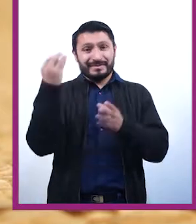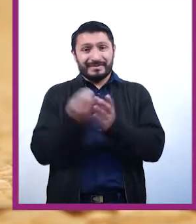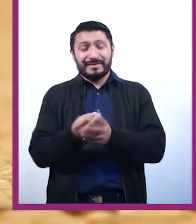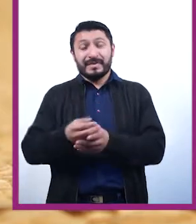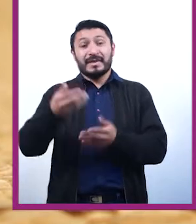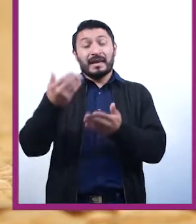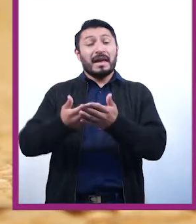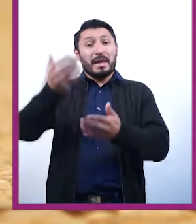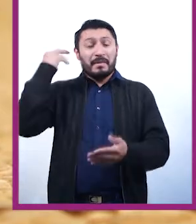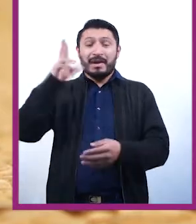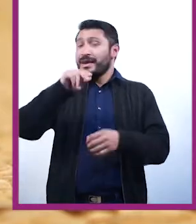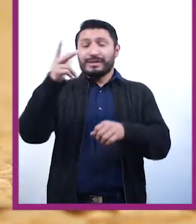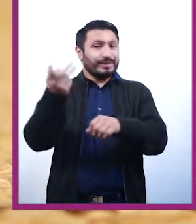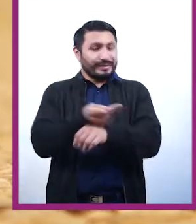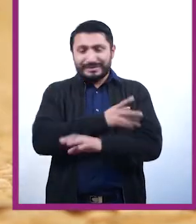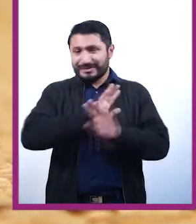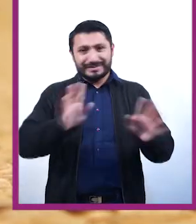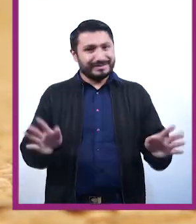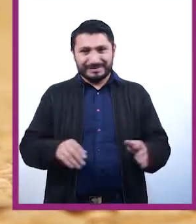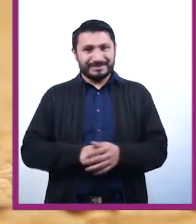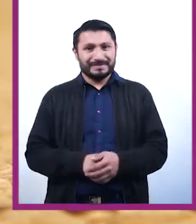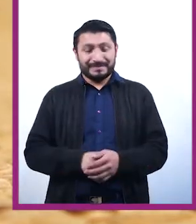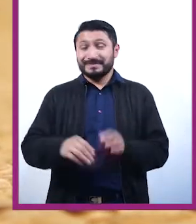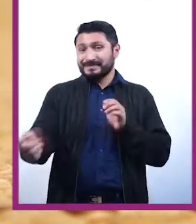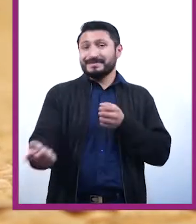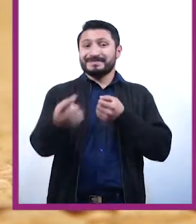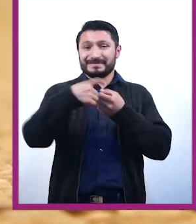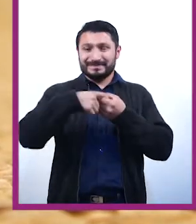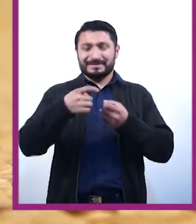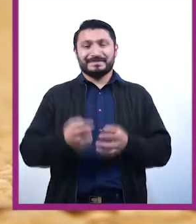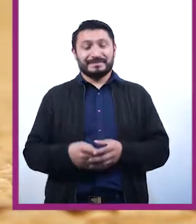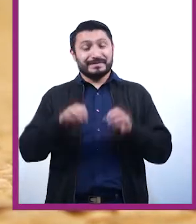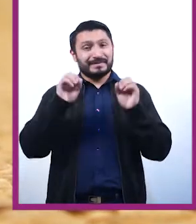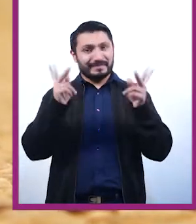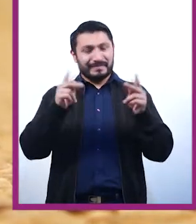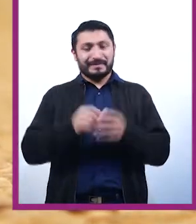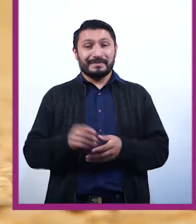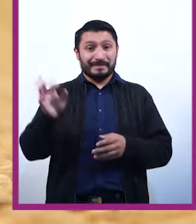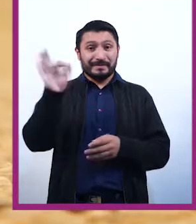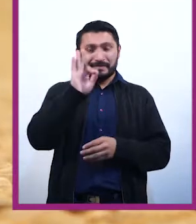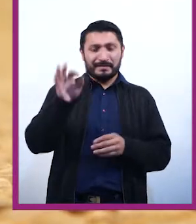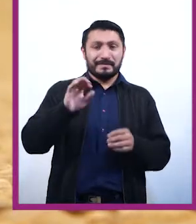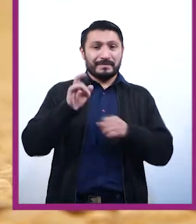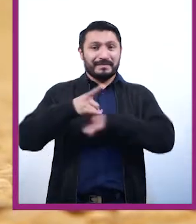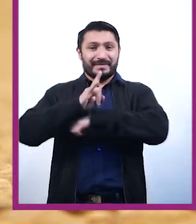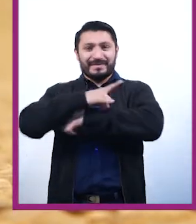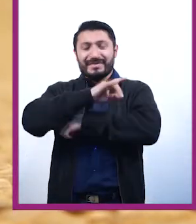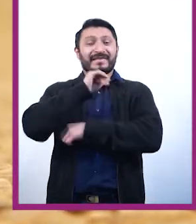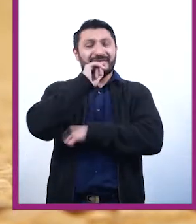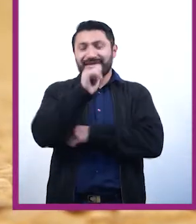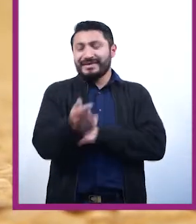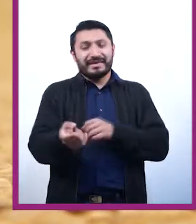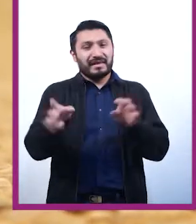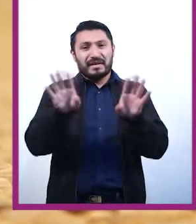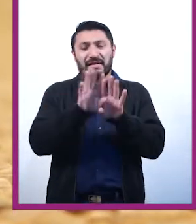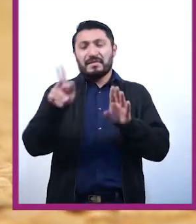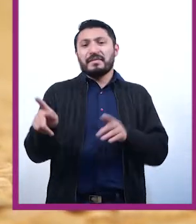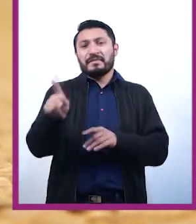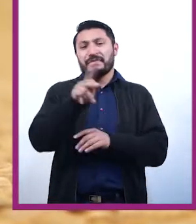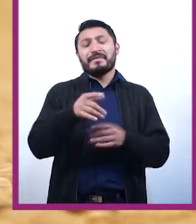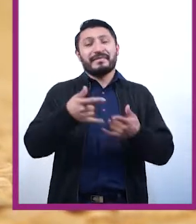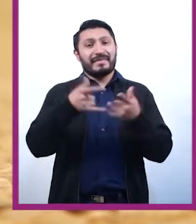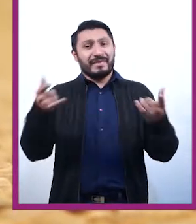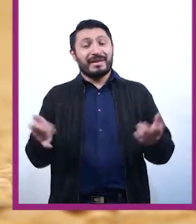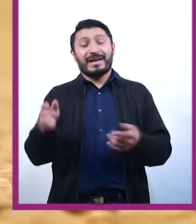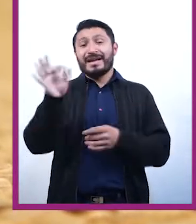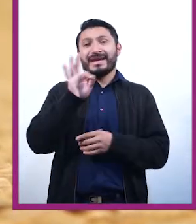la bienvenida a tu programa El pasado no ha pasado. ¡Conéctate! Ok, tal vez un caracol no tenga nada